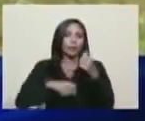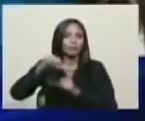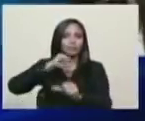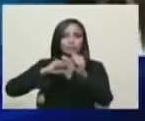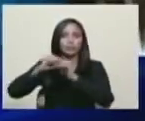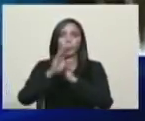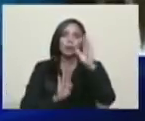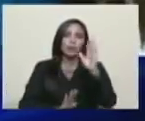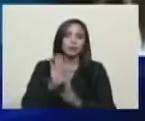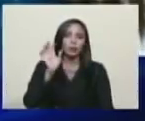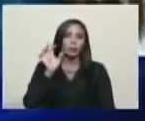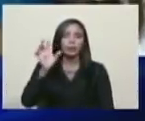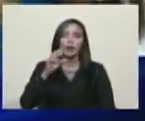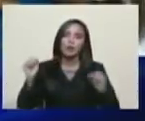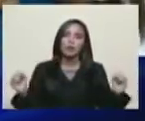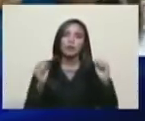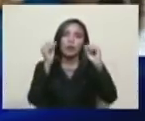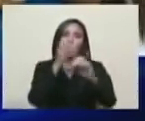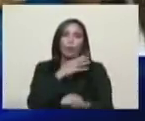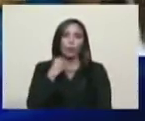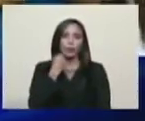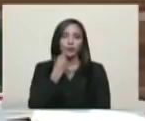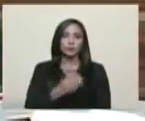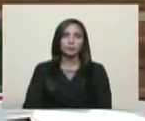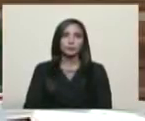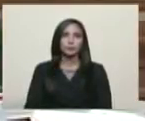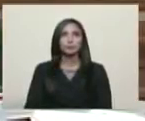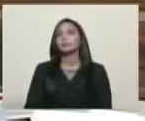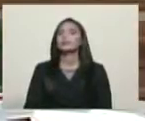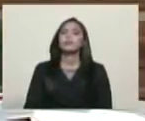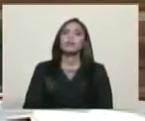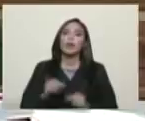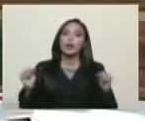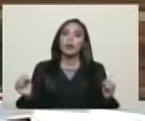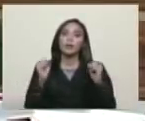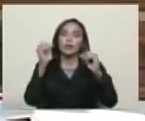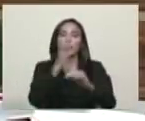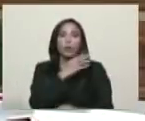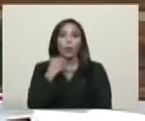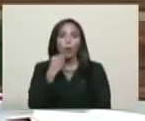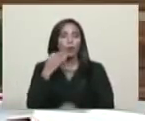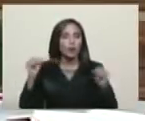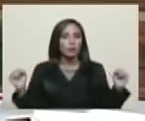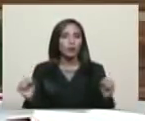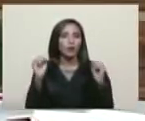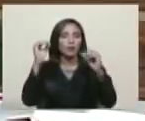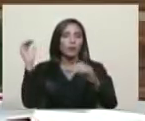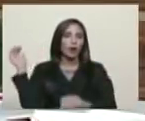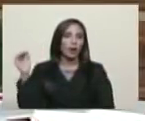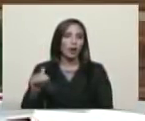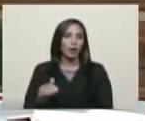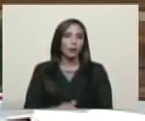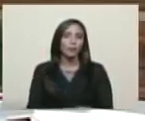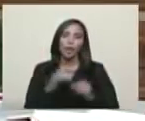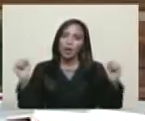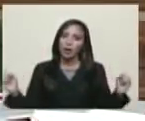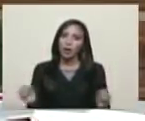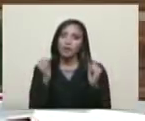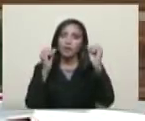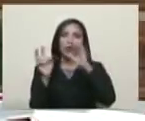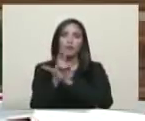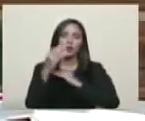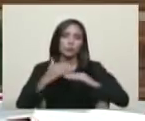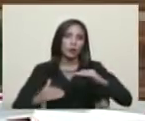Venezuela potencia. ¡Que viva la juventud! ¡Que viva! ¡Que viva la juventud! ¡Que viva Aragua! ¡Que viva la Venezuela